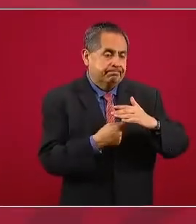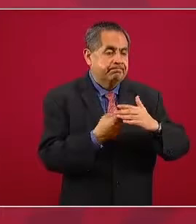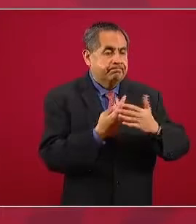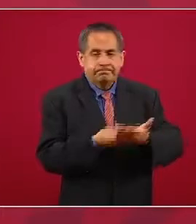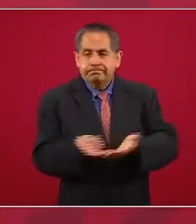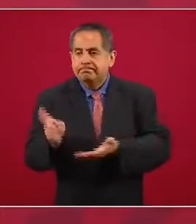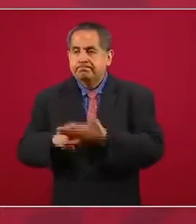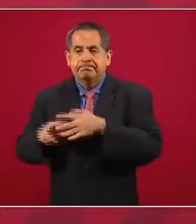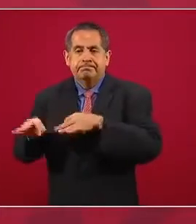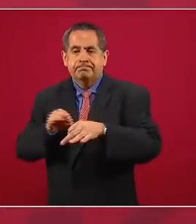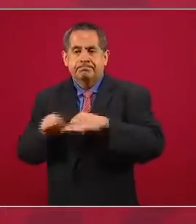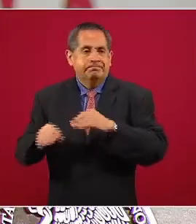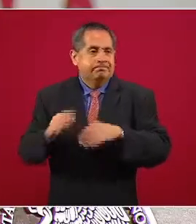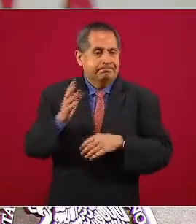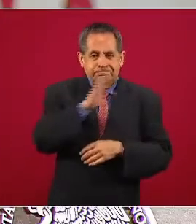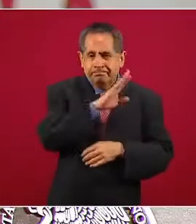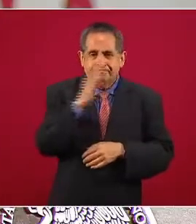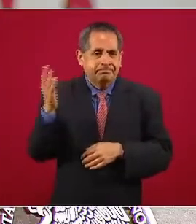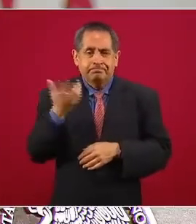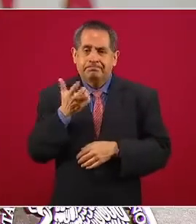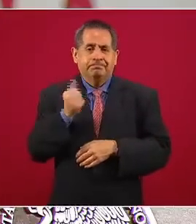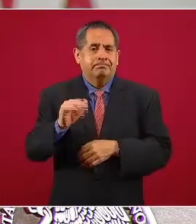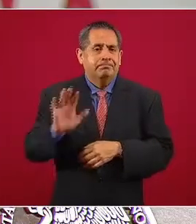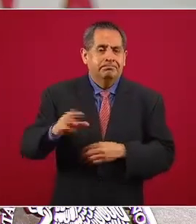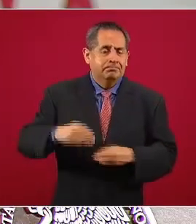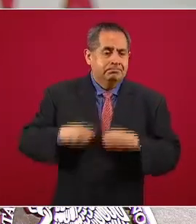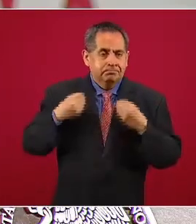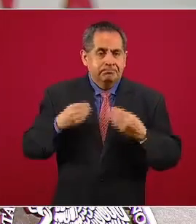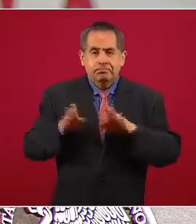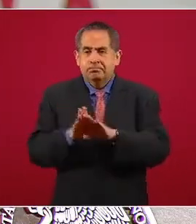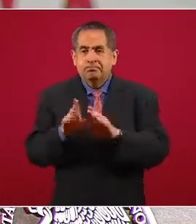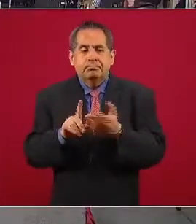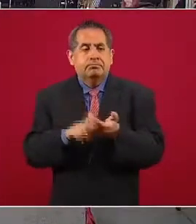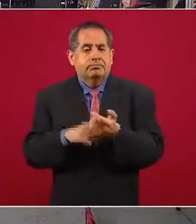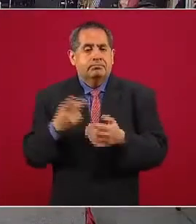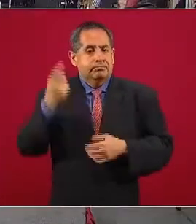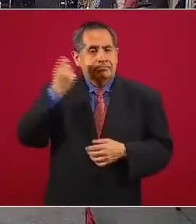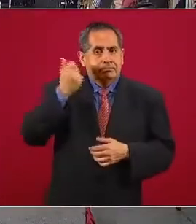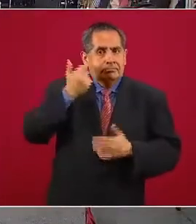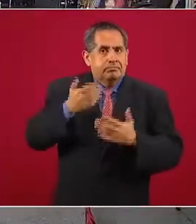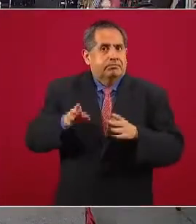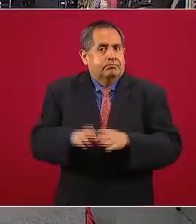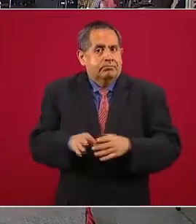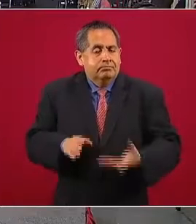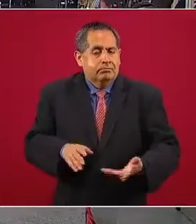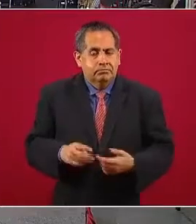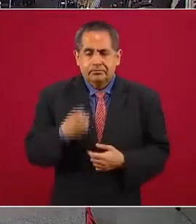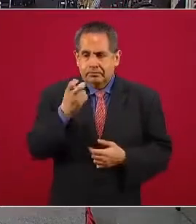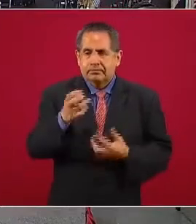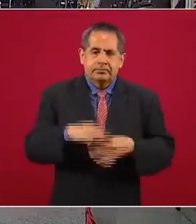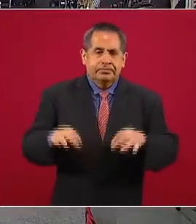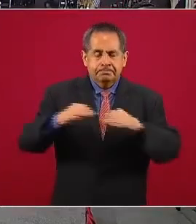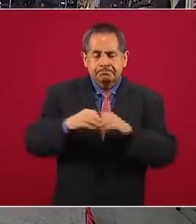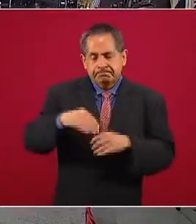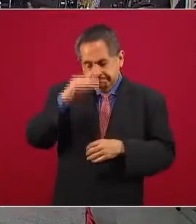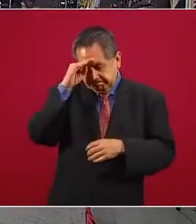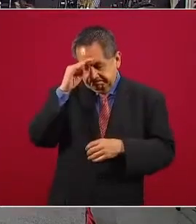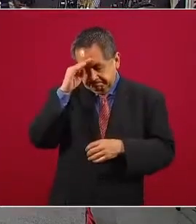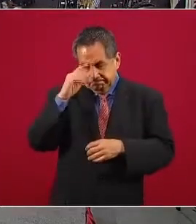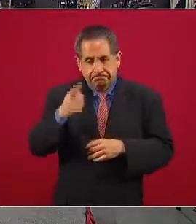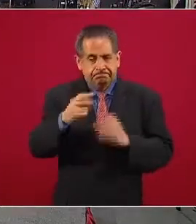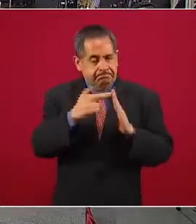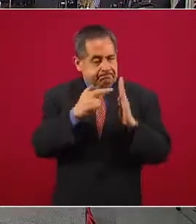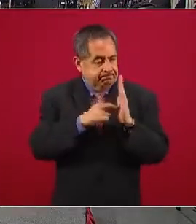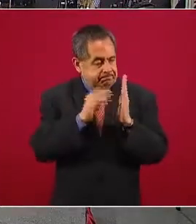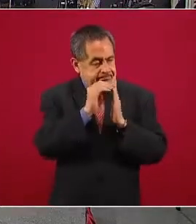trabajador durante los años de vida y de trabajo. Estamos reconociendo eso, haciendo más fáciles los